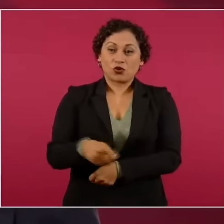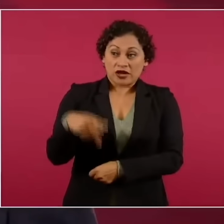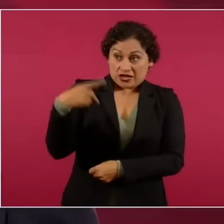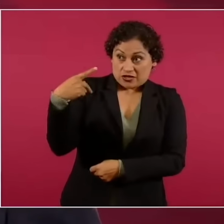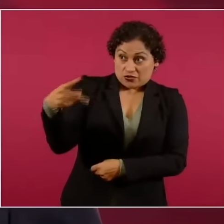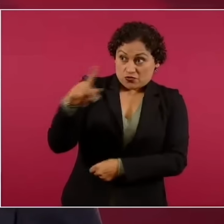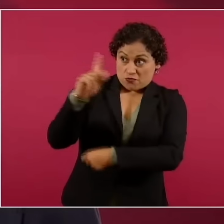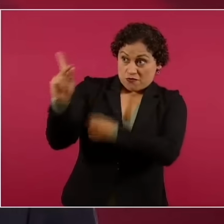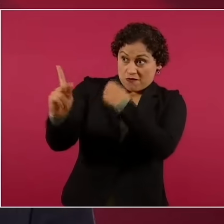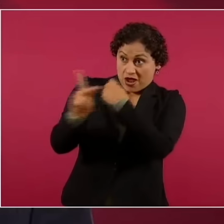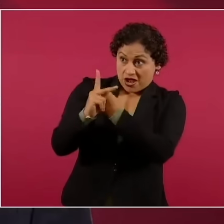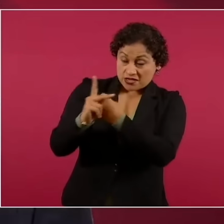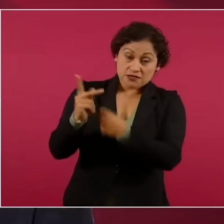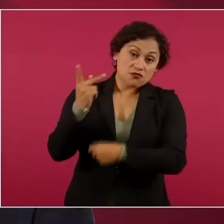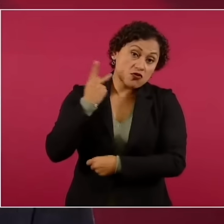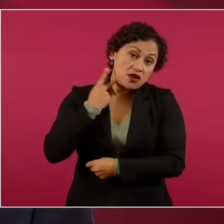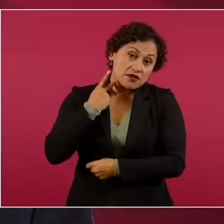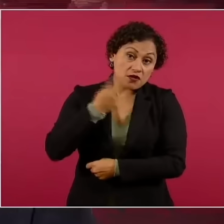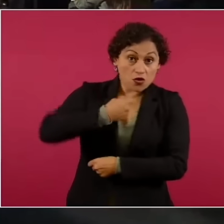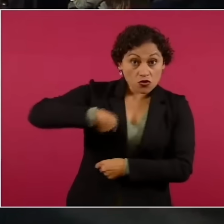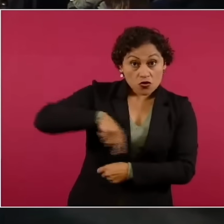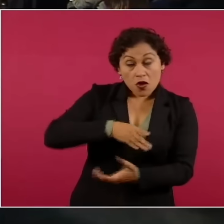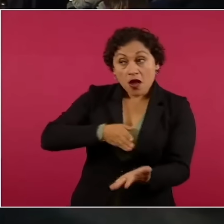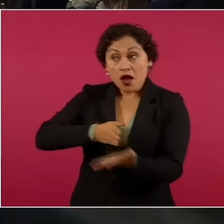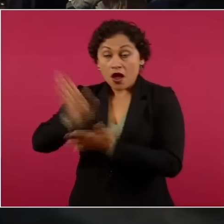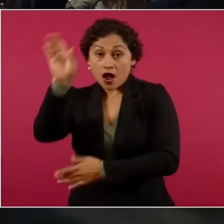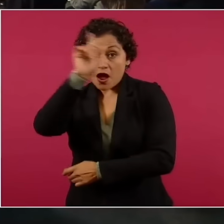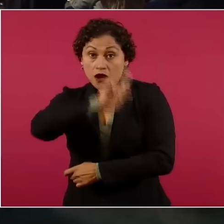política de otra nación.